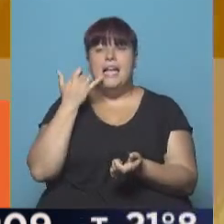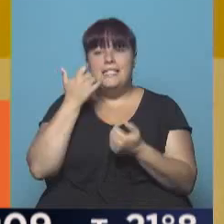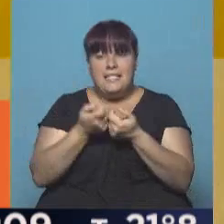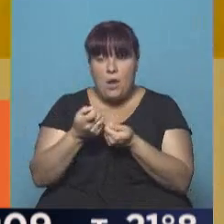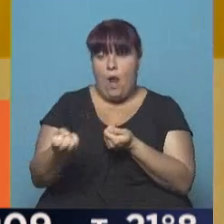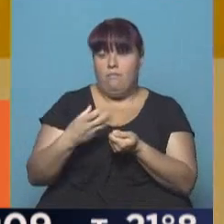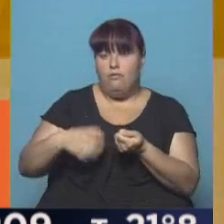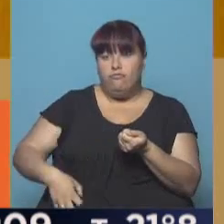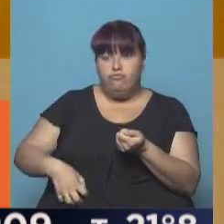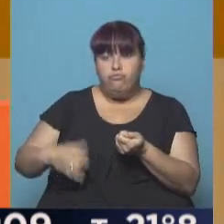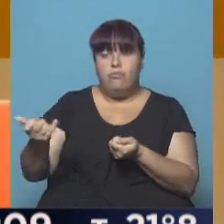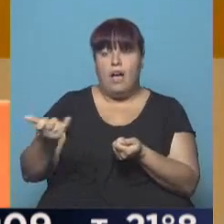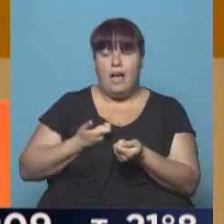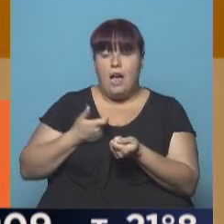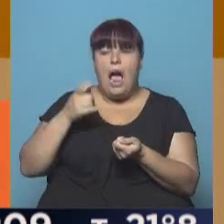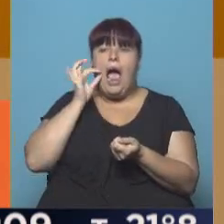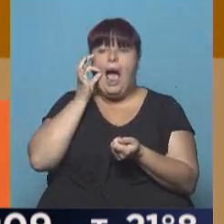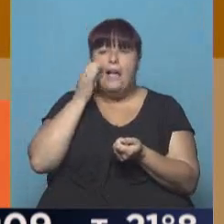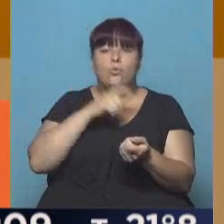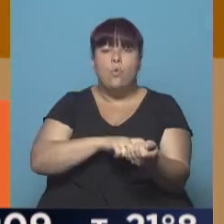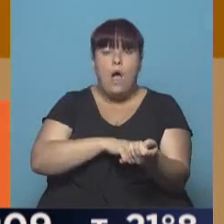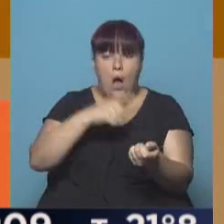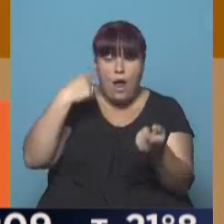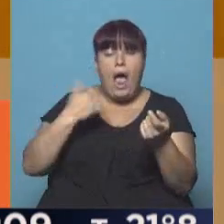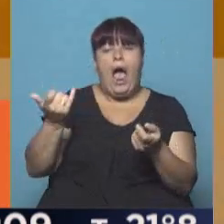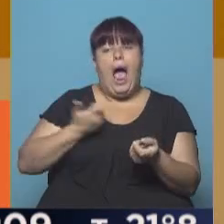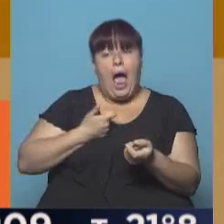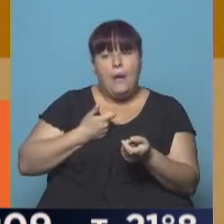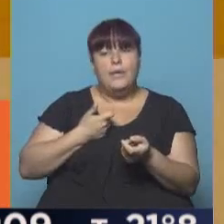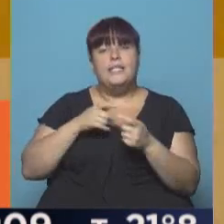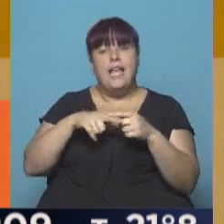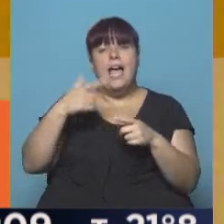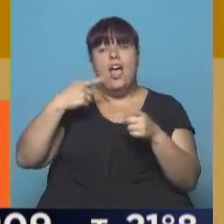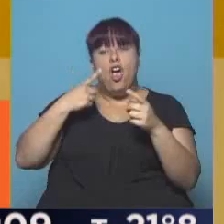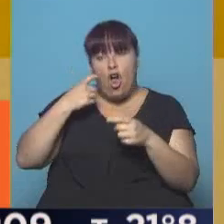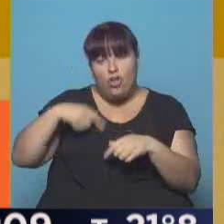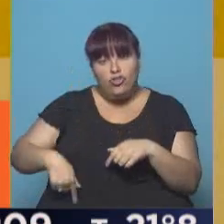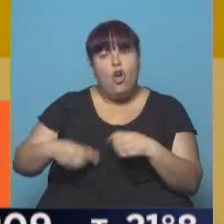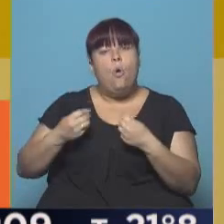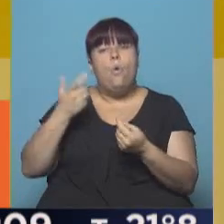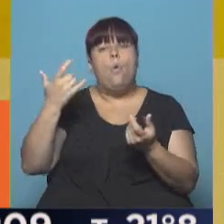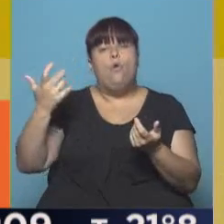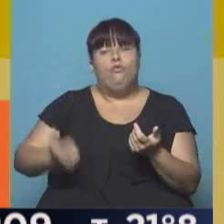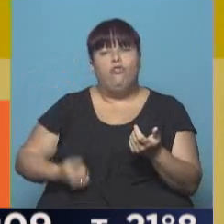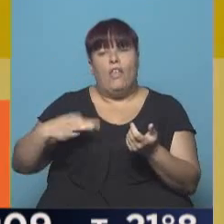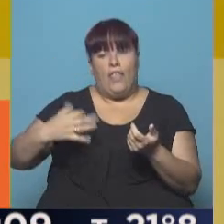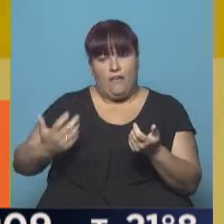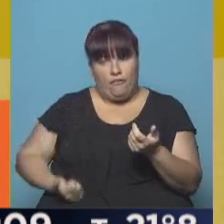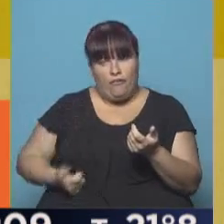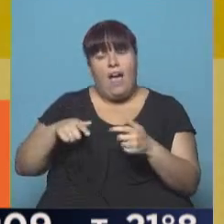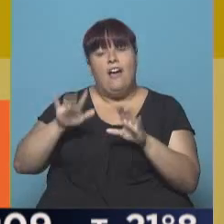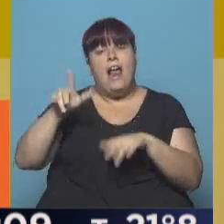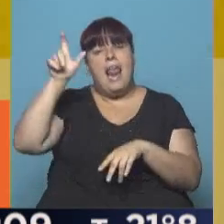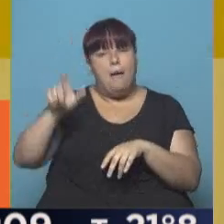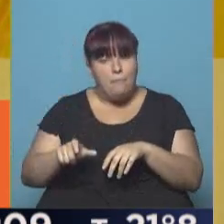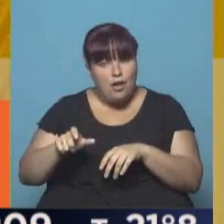recibe el sensor de glucosa el nivel de glucosa que tiene el paciente y le indica a partir del algoritmo de control Cuánta insulina se tiene que inyectar Y de esa forma